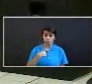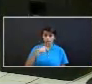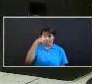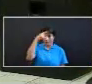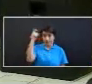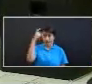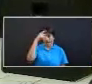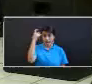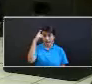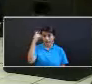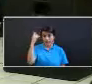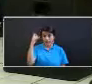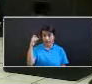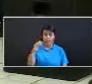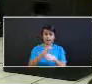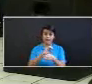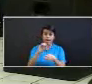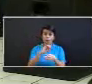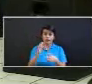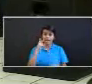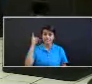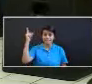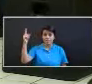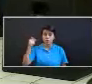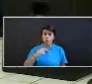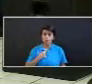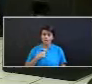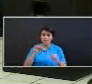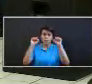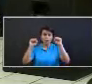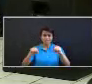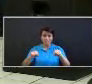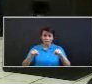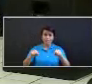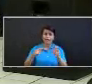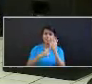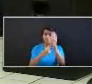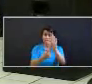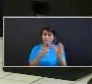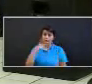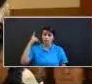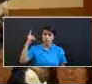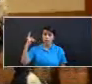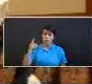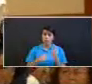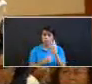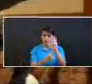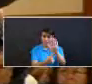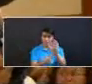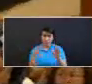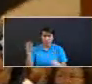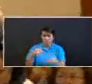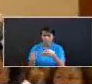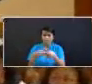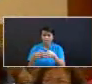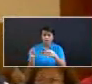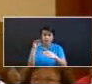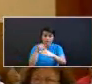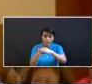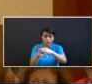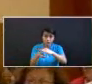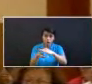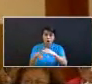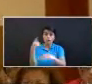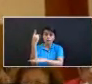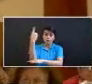del Señor y voy a hacer lo posible para que la gloria y la presencia de Dios se manifieste. No importa si estoy adentro, lo importante es que